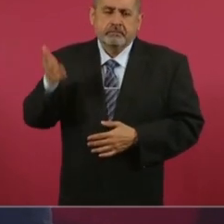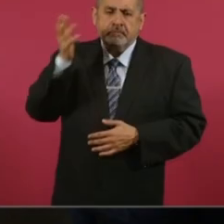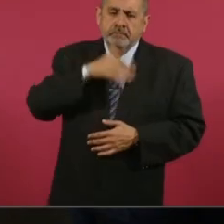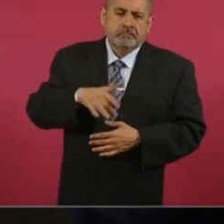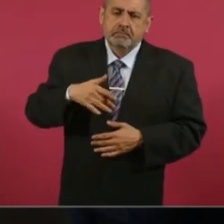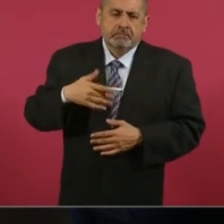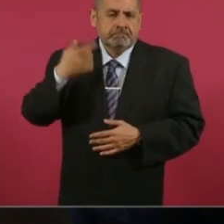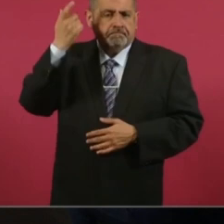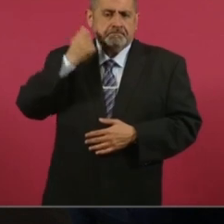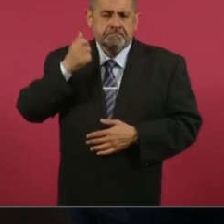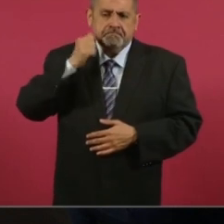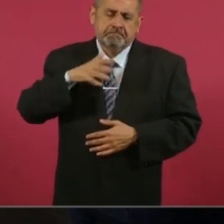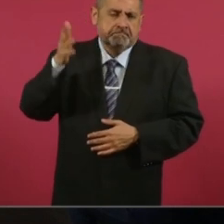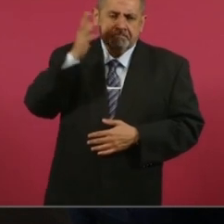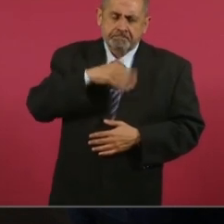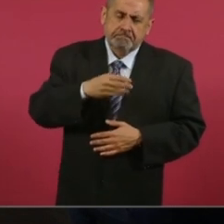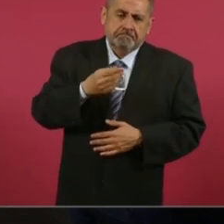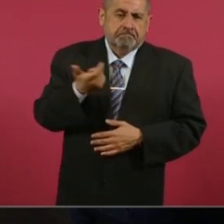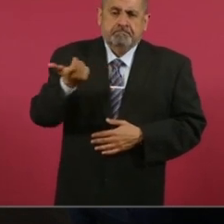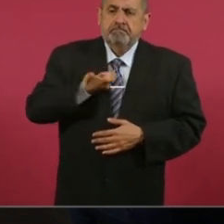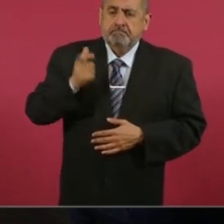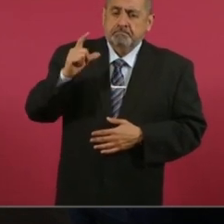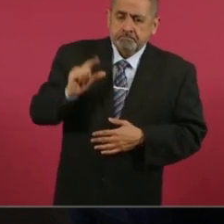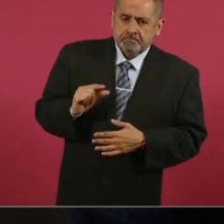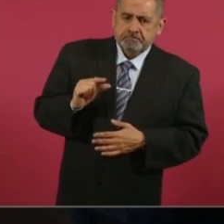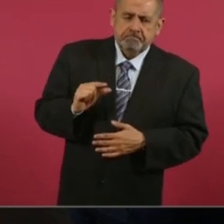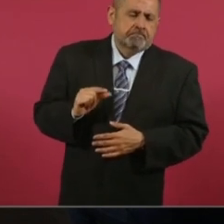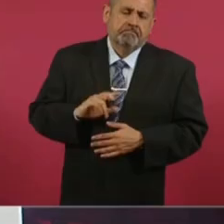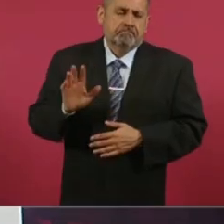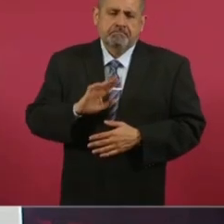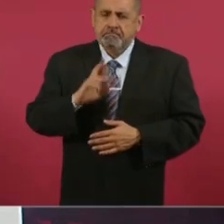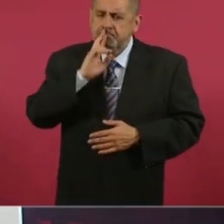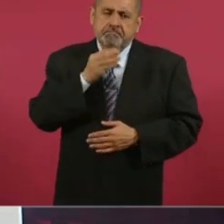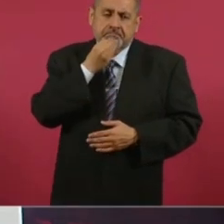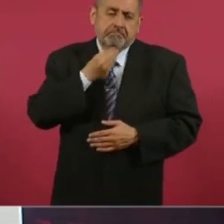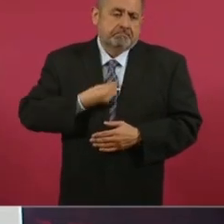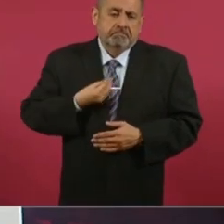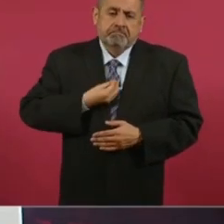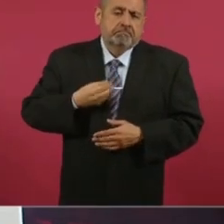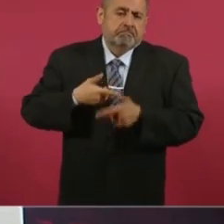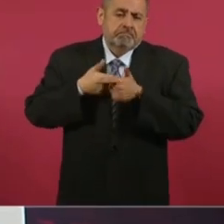jubilarse y esto va a hacer crisis,